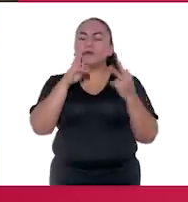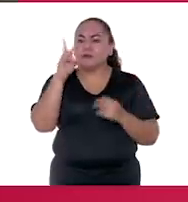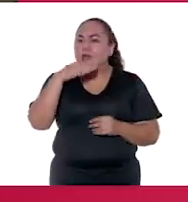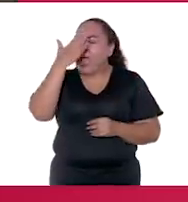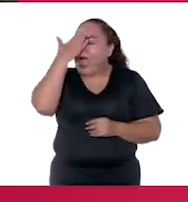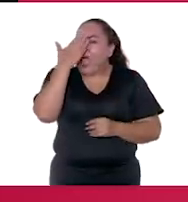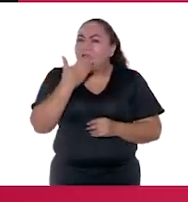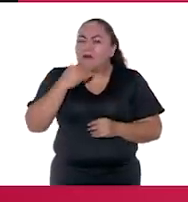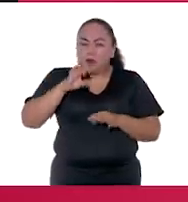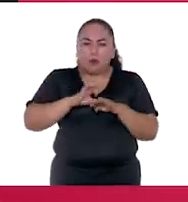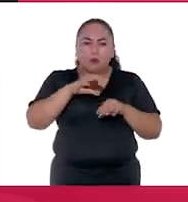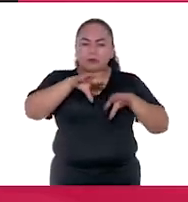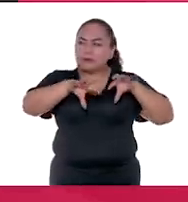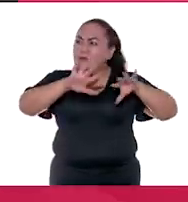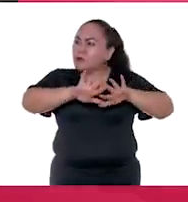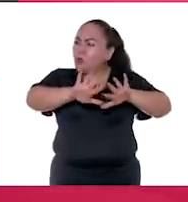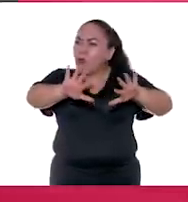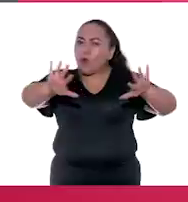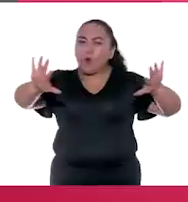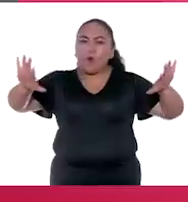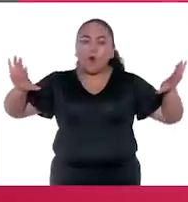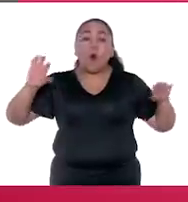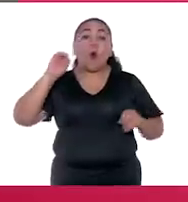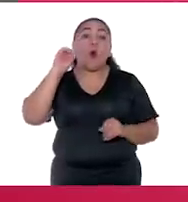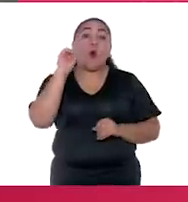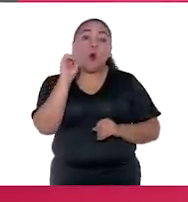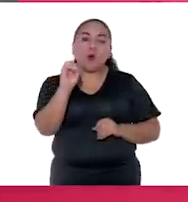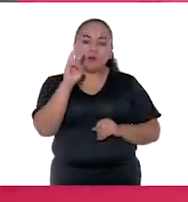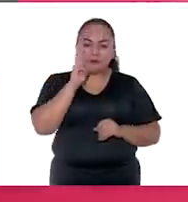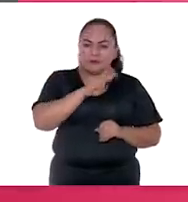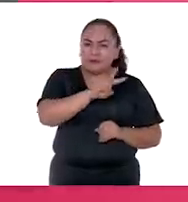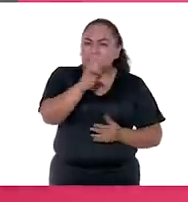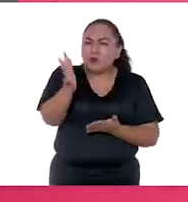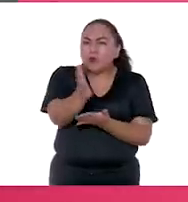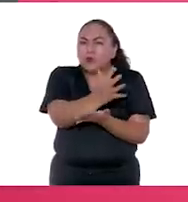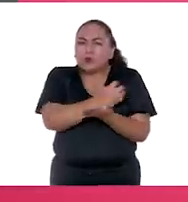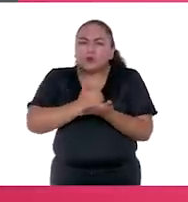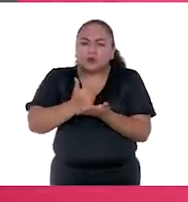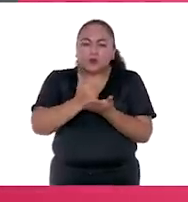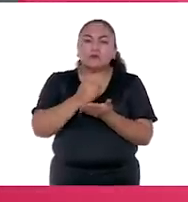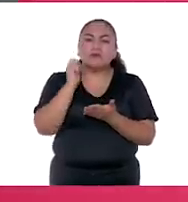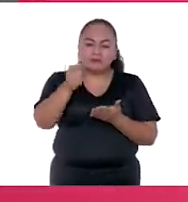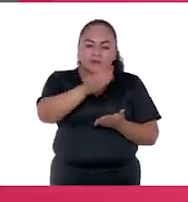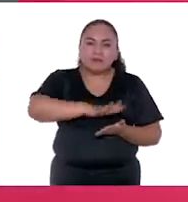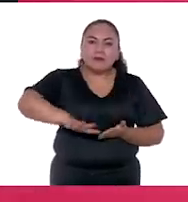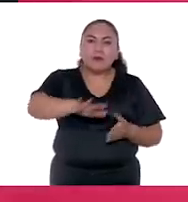de paisajes. O al mirar en el azul intenso de sus pozas.